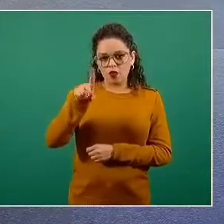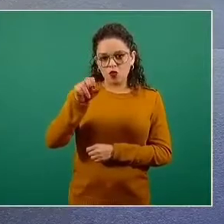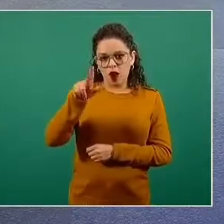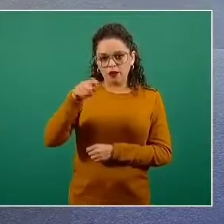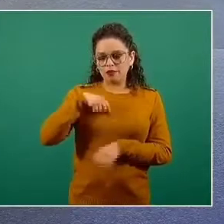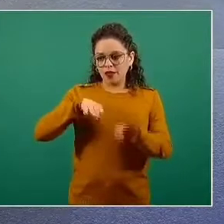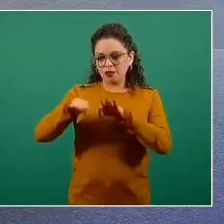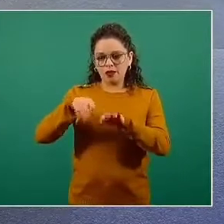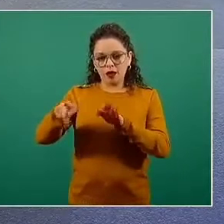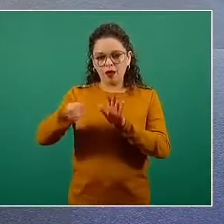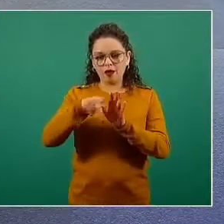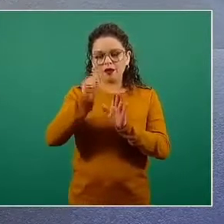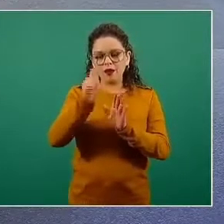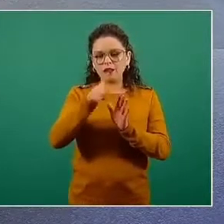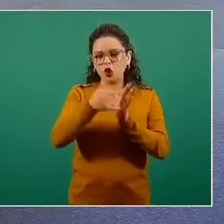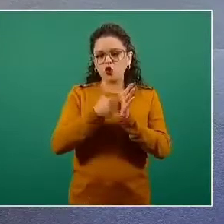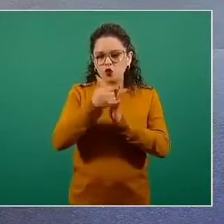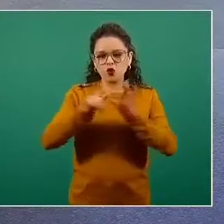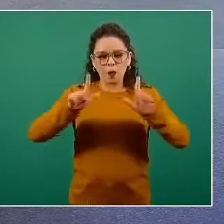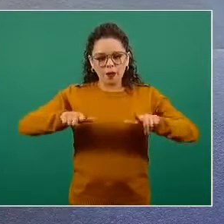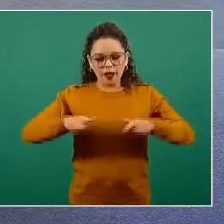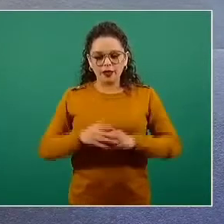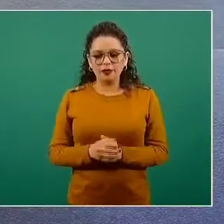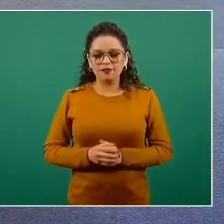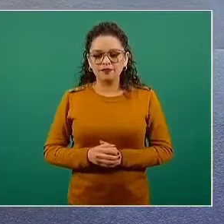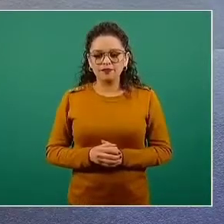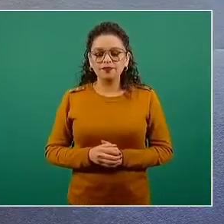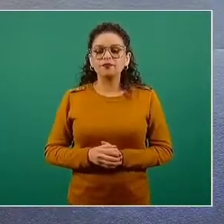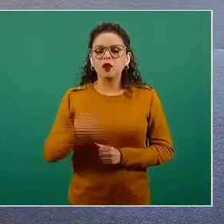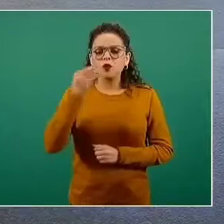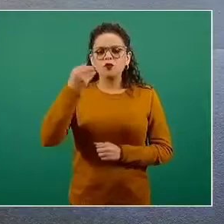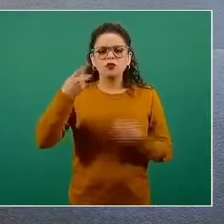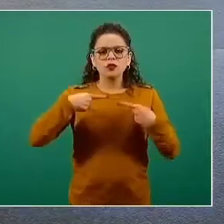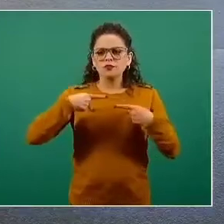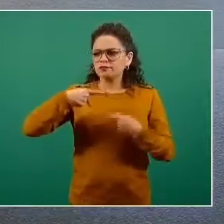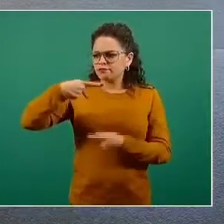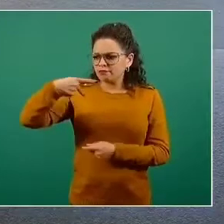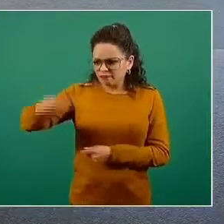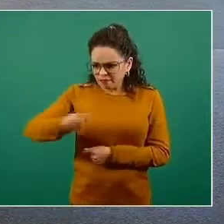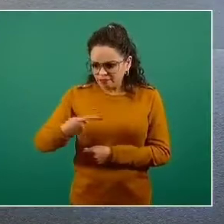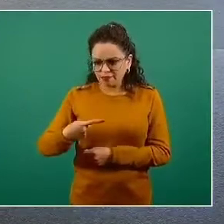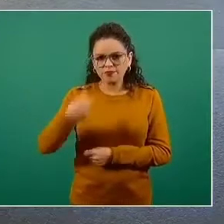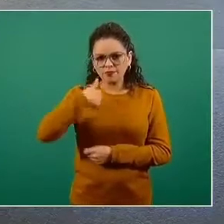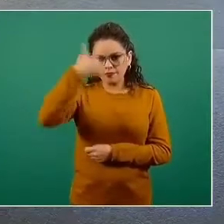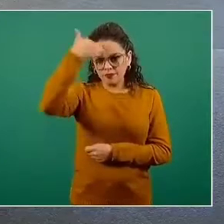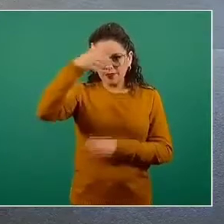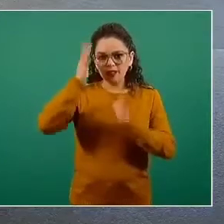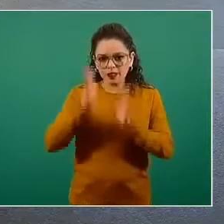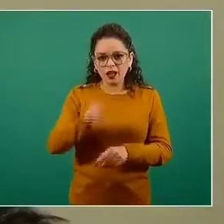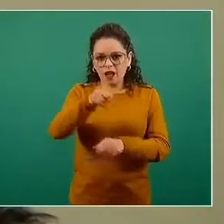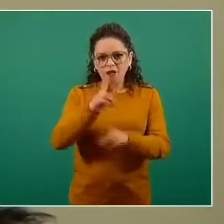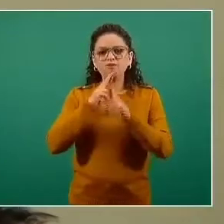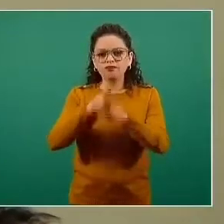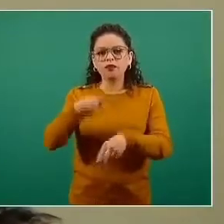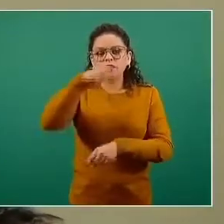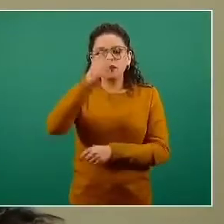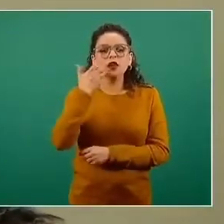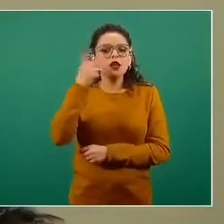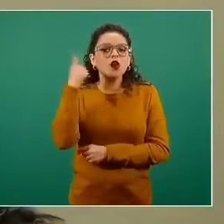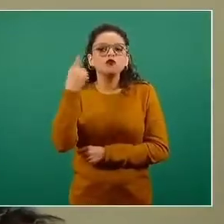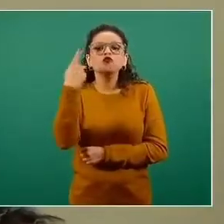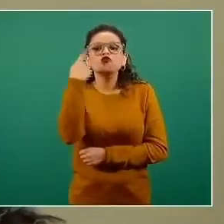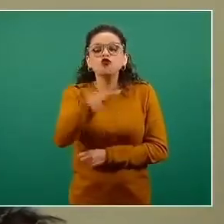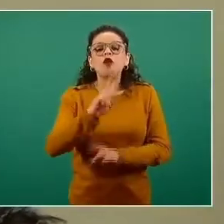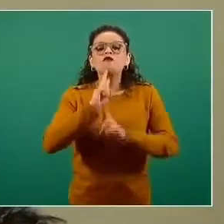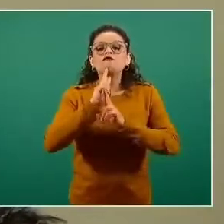Son dos muy rápidas. Uno, me han estado insistiendo mucho con la inquietud, sé que ya lo respondió, pero creo que quieren escucharlo de su voz, sobre las segundas dosis a